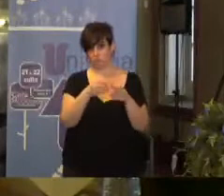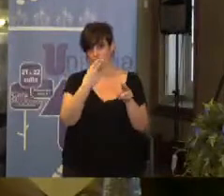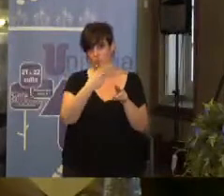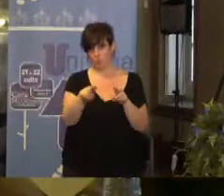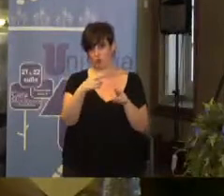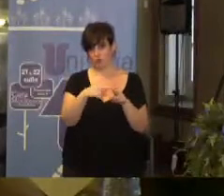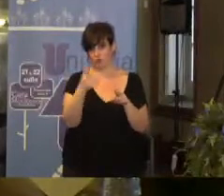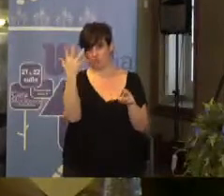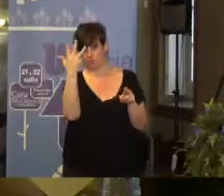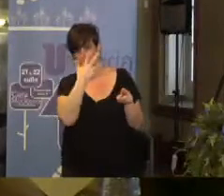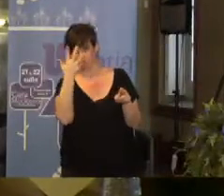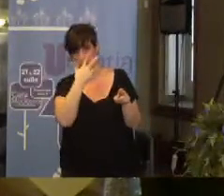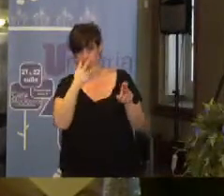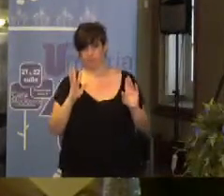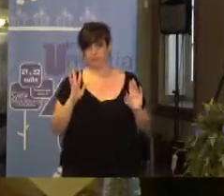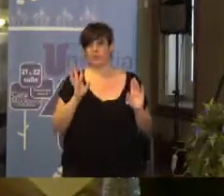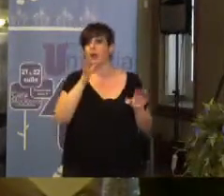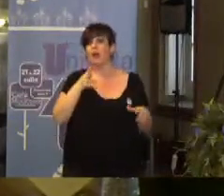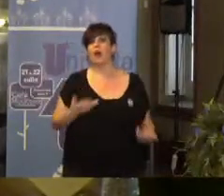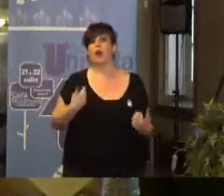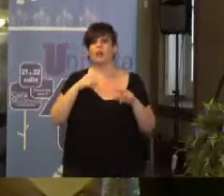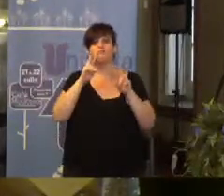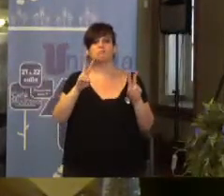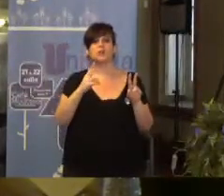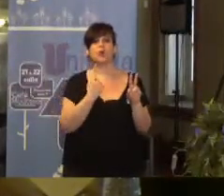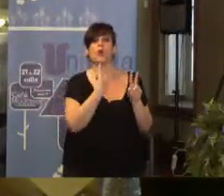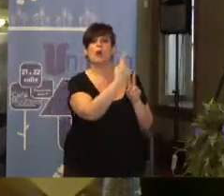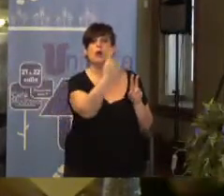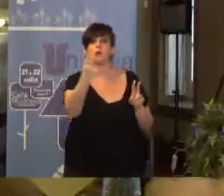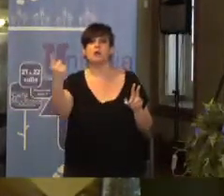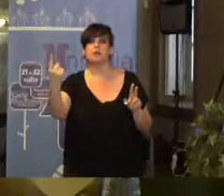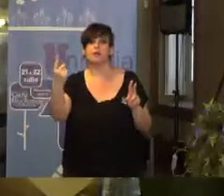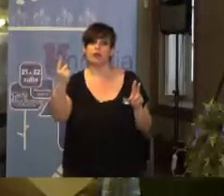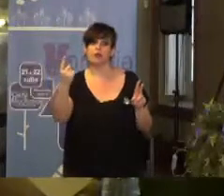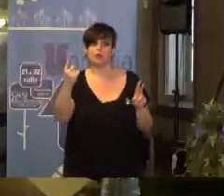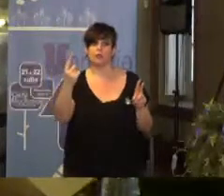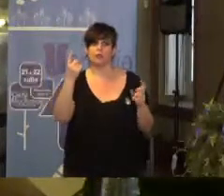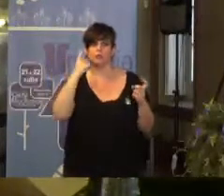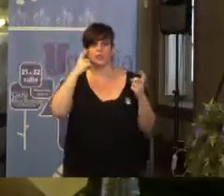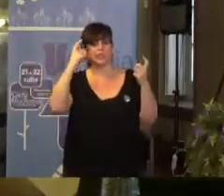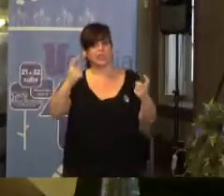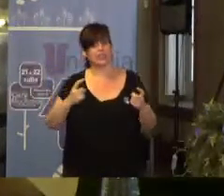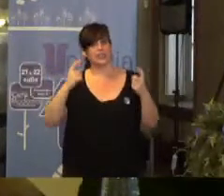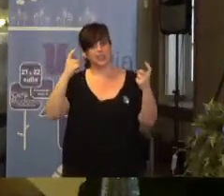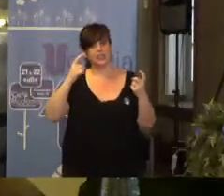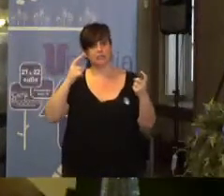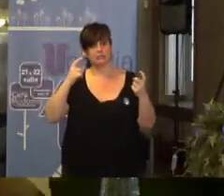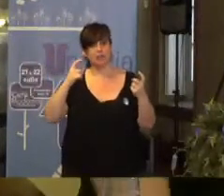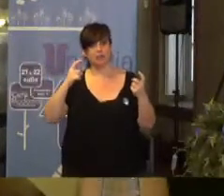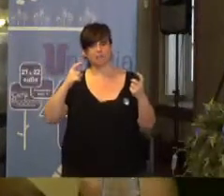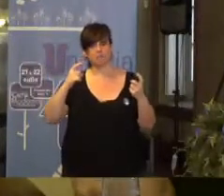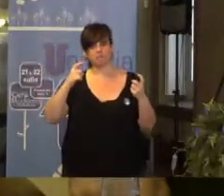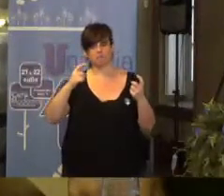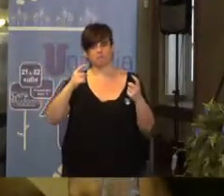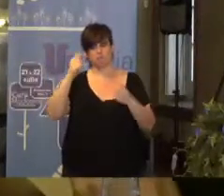agora vexo que cada un polo seu lado anda intentando manter tamén a súa propia leira, co